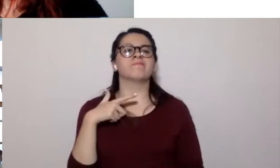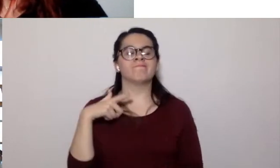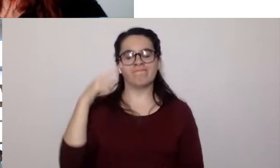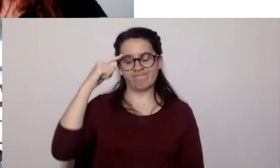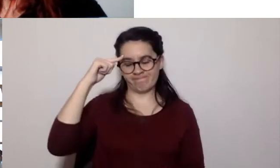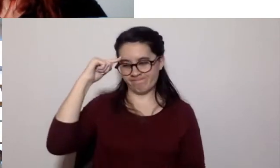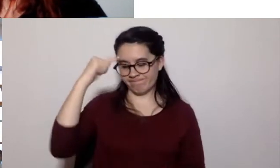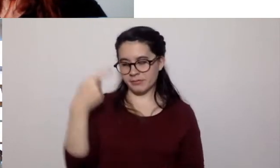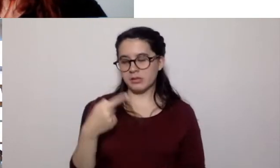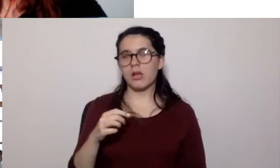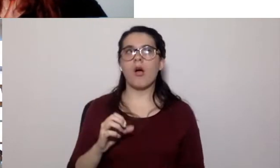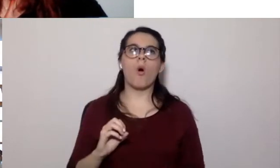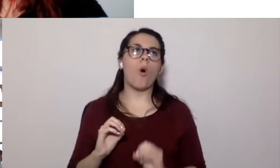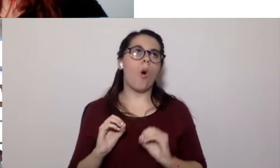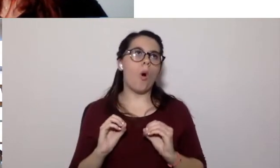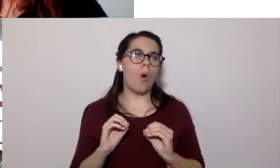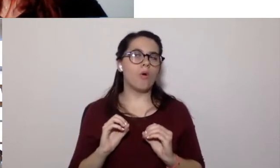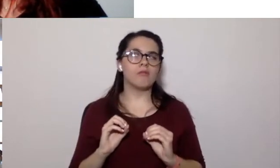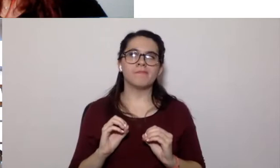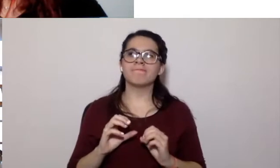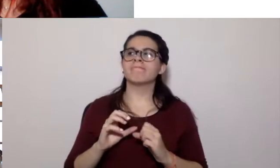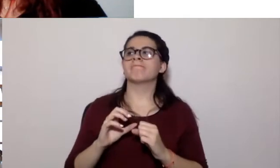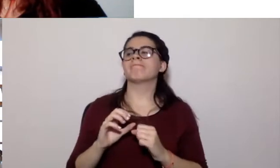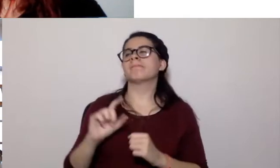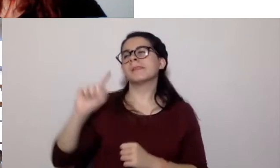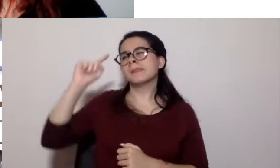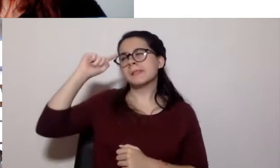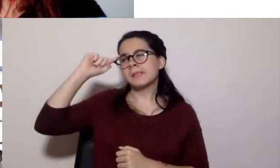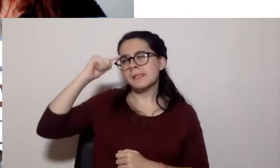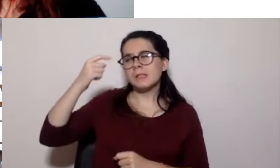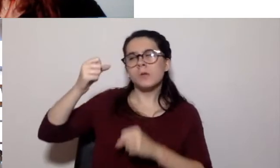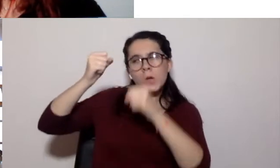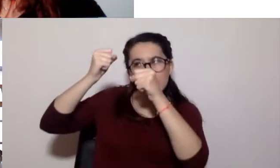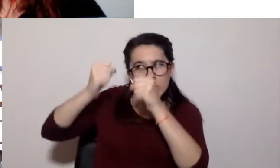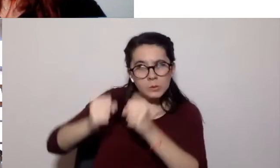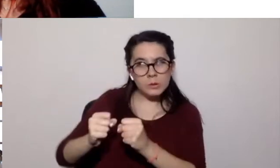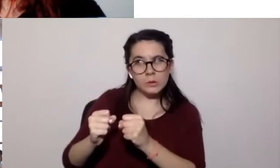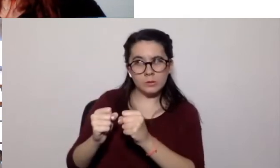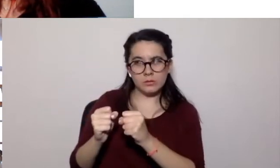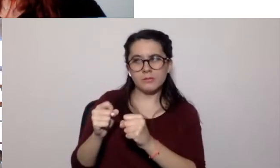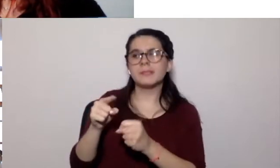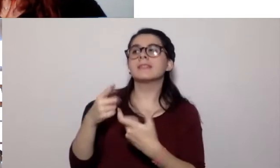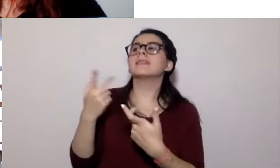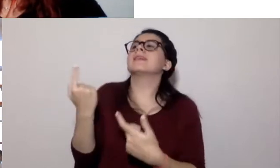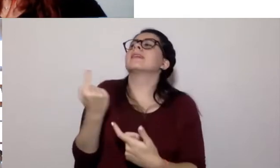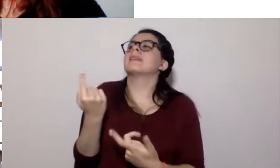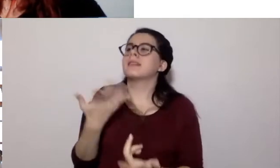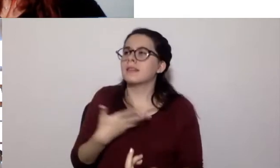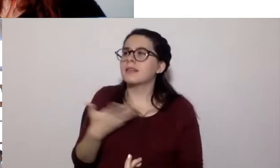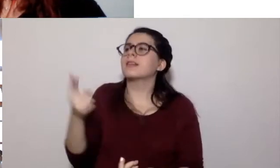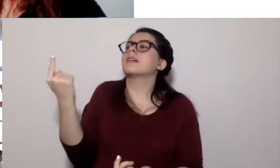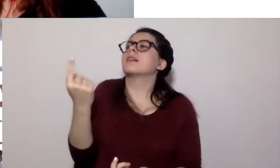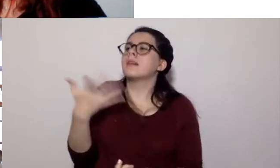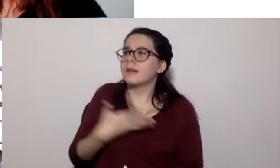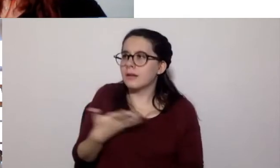está enojado porque yo lo estoy viendo y ¿qué tienes, eh? ¿Qué tienes, eh? ¿Qué